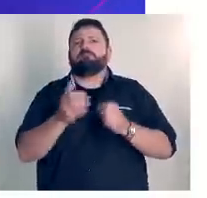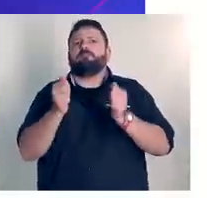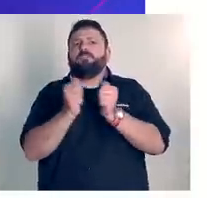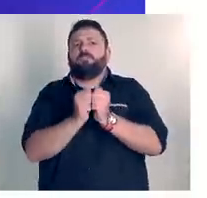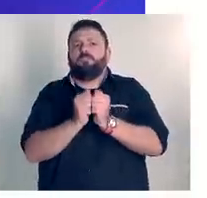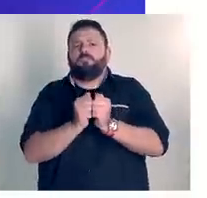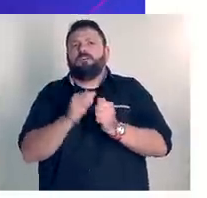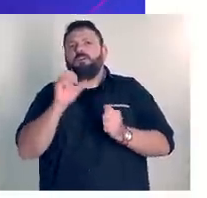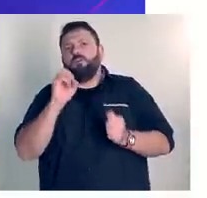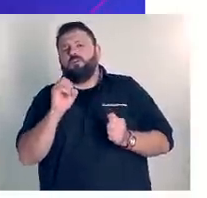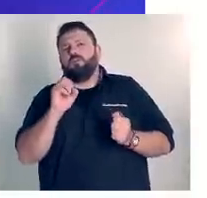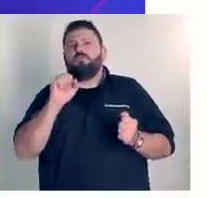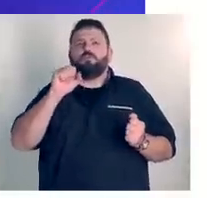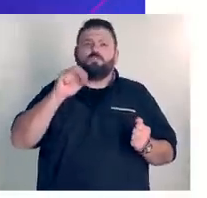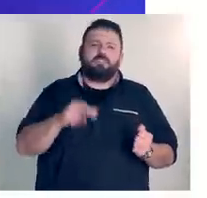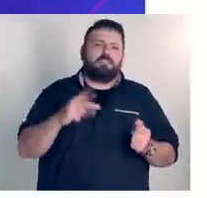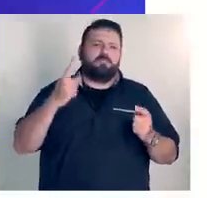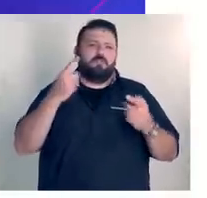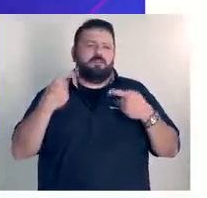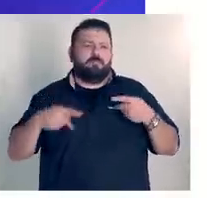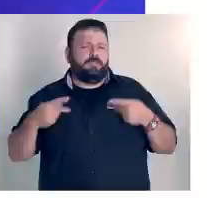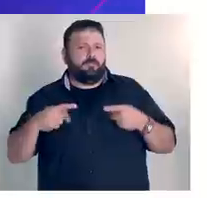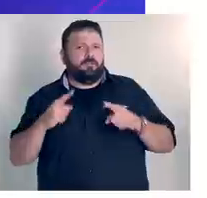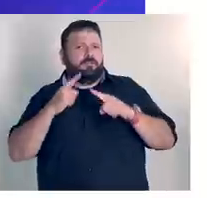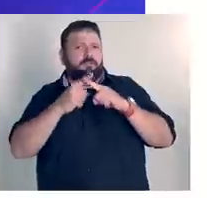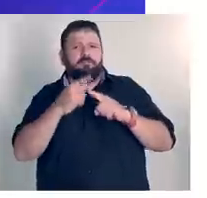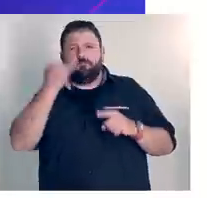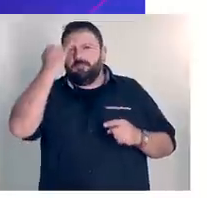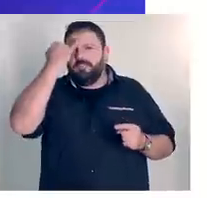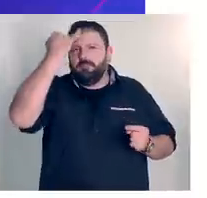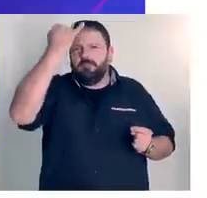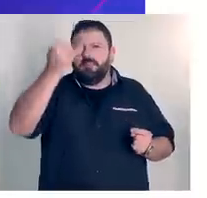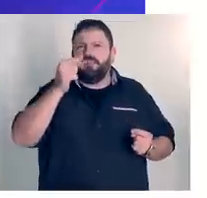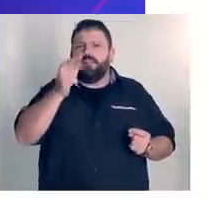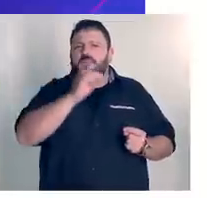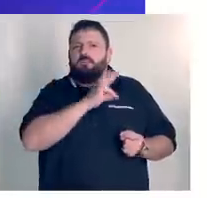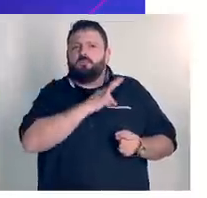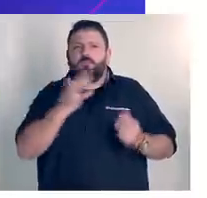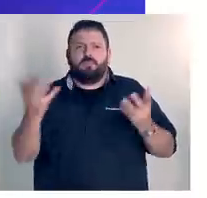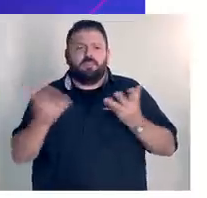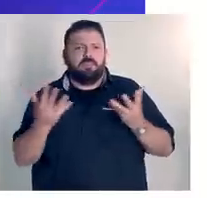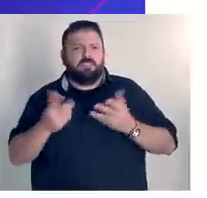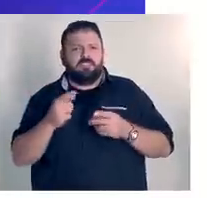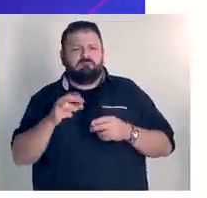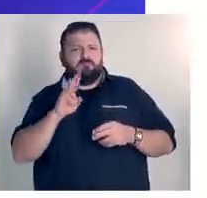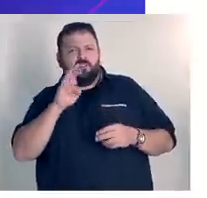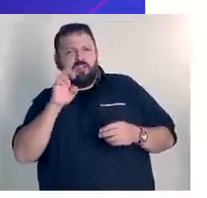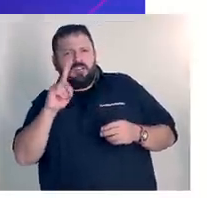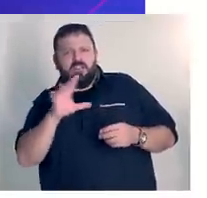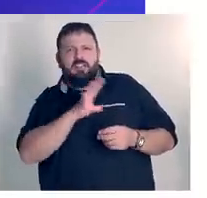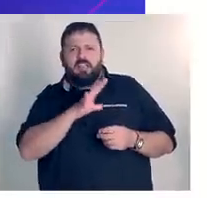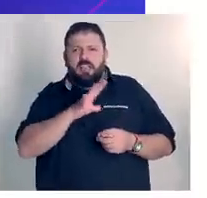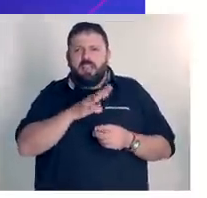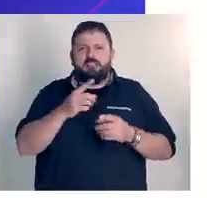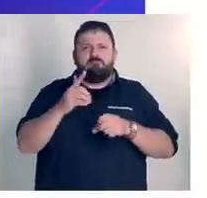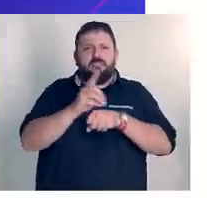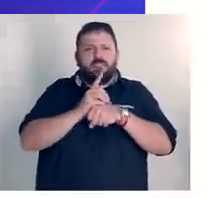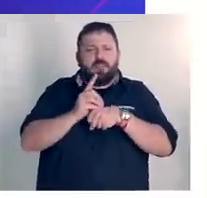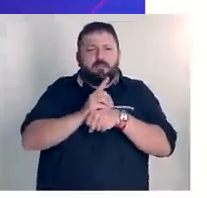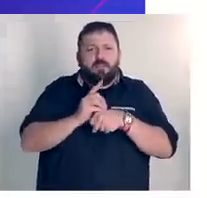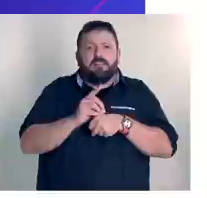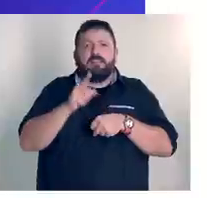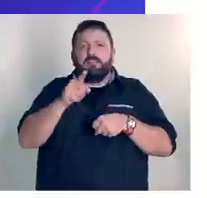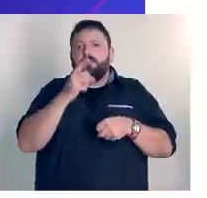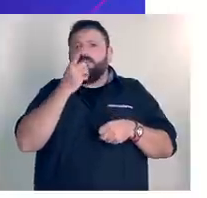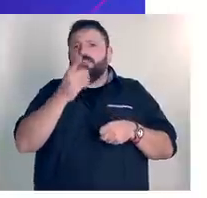o sin que una persona se sume. Imagínate que pudiste ser tú el que tuviera una red gigantesca y se haga diamante, pero